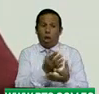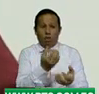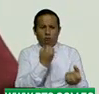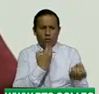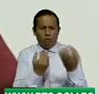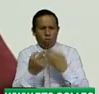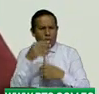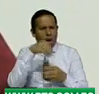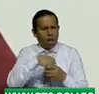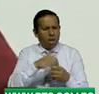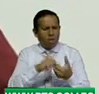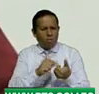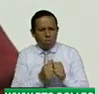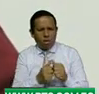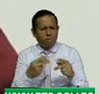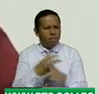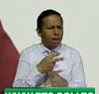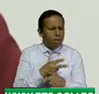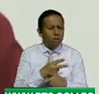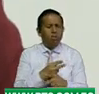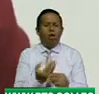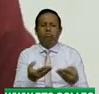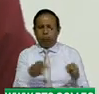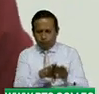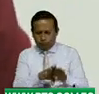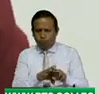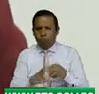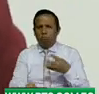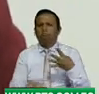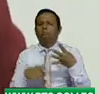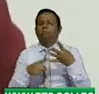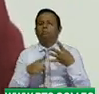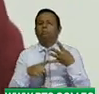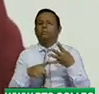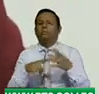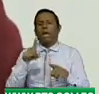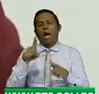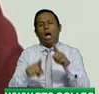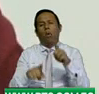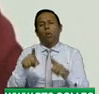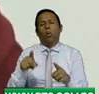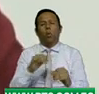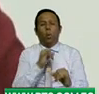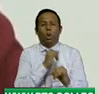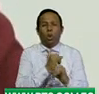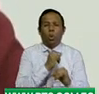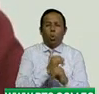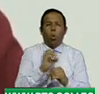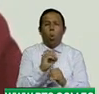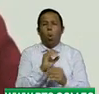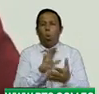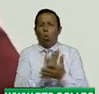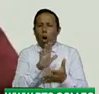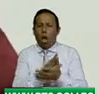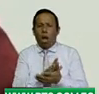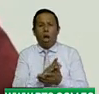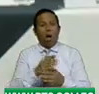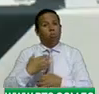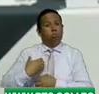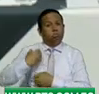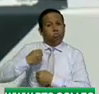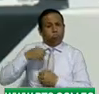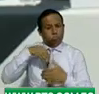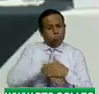monitoreo del Ministerio de Educación. Y el cuarto, instituciones que han sido ocupadas por las Fuerzas Armadas para efectos de atención de la